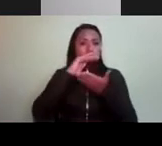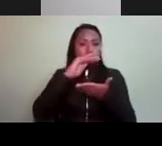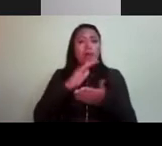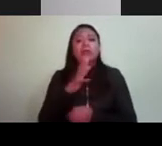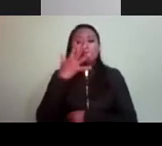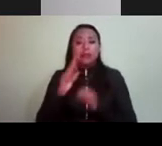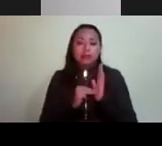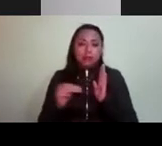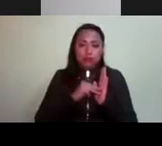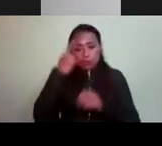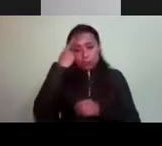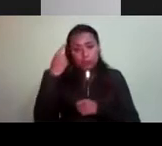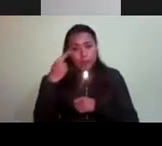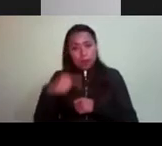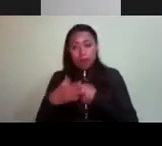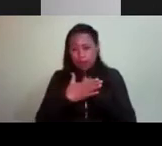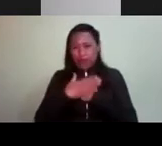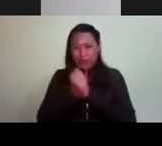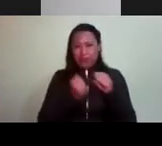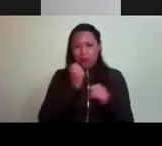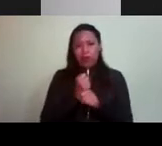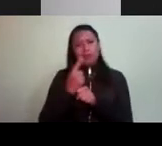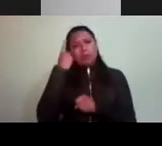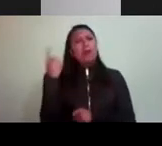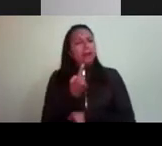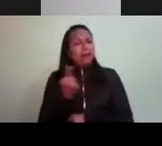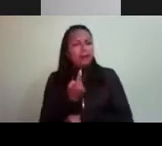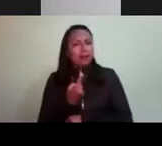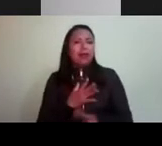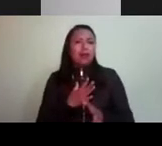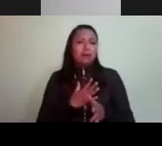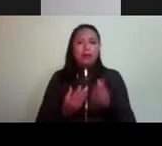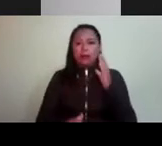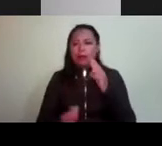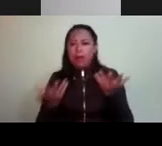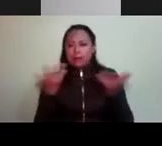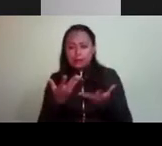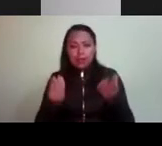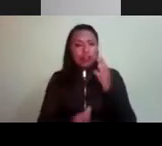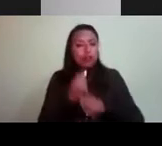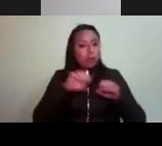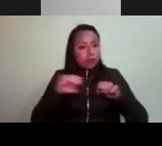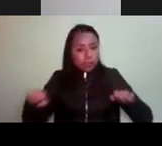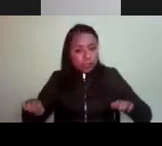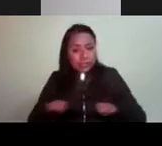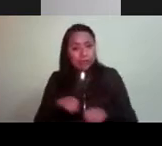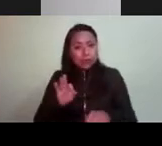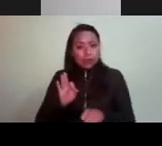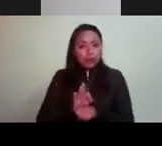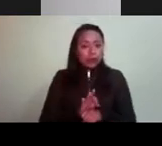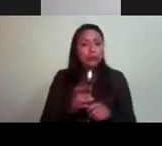para renovar los equipos de protección para el personal e insumos que necesitamos en la